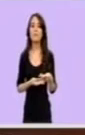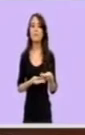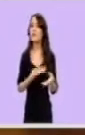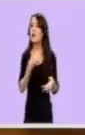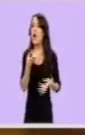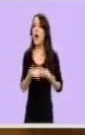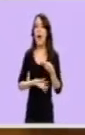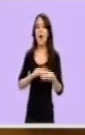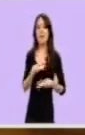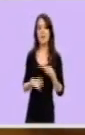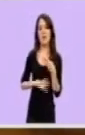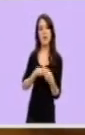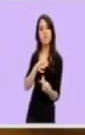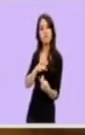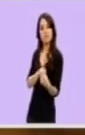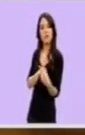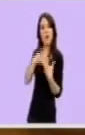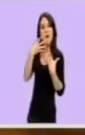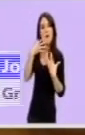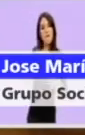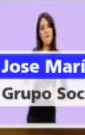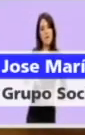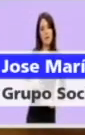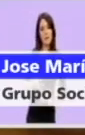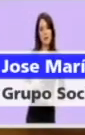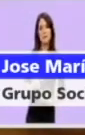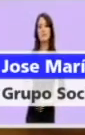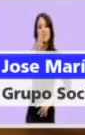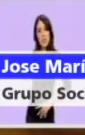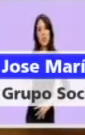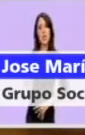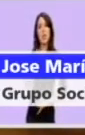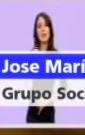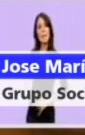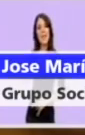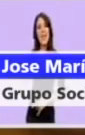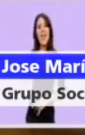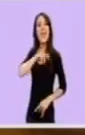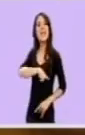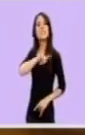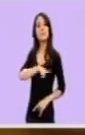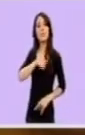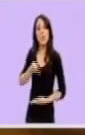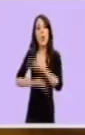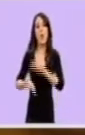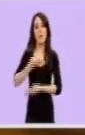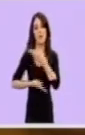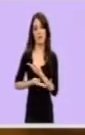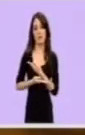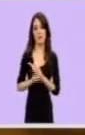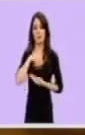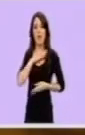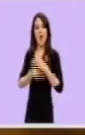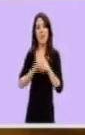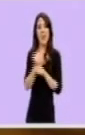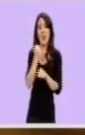vamos a hacer con claridad, con firmeza, con nobleza y con espíritu cooperativo la labor que nos han